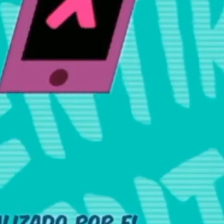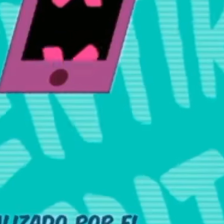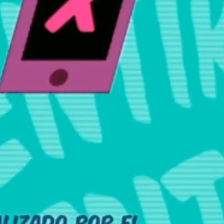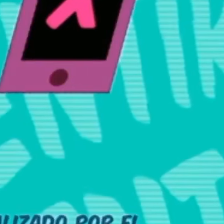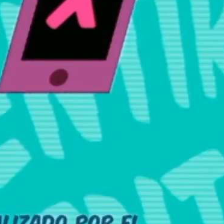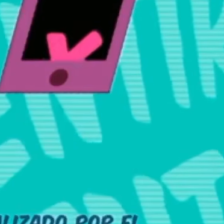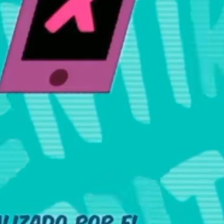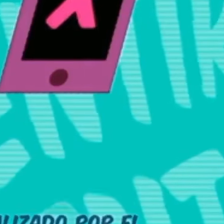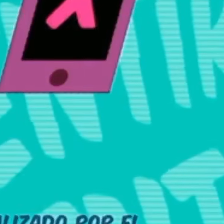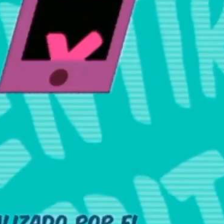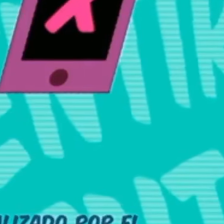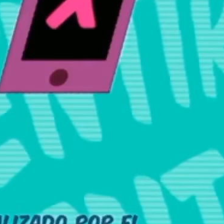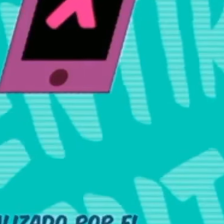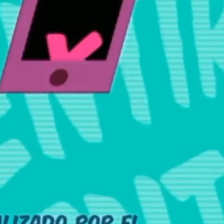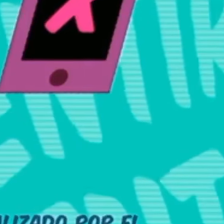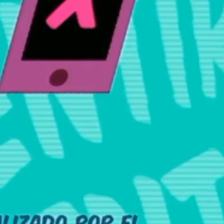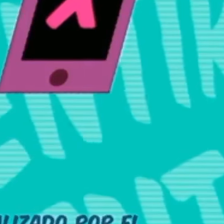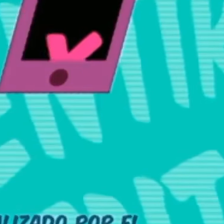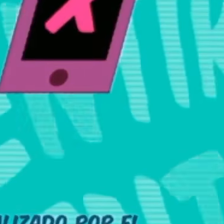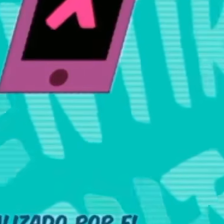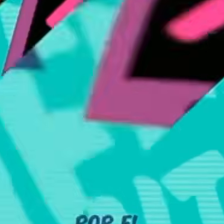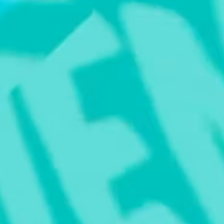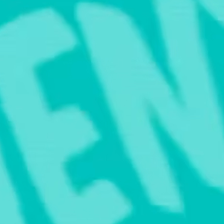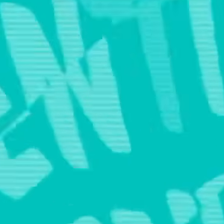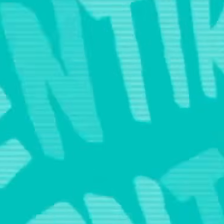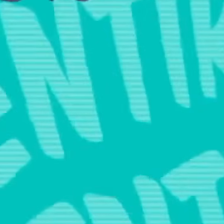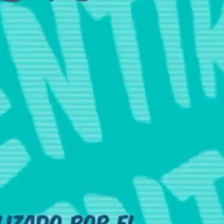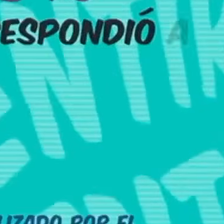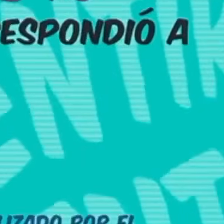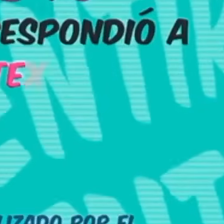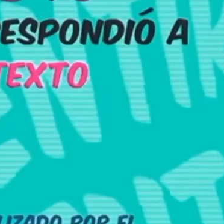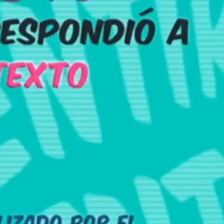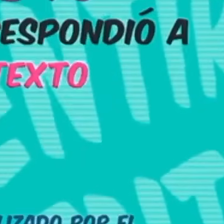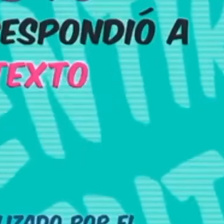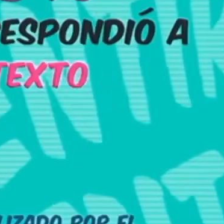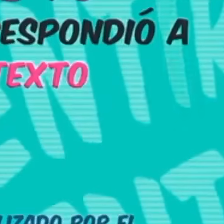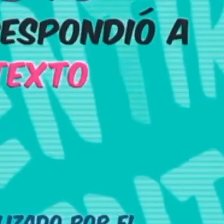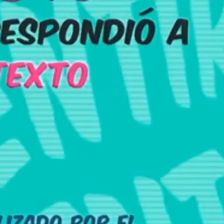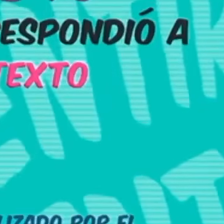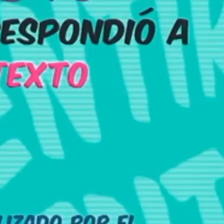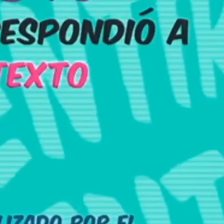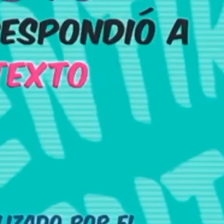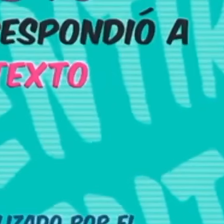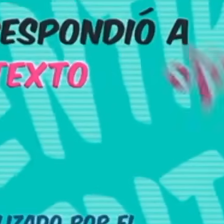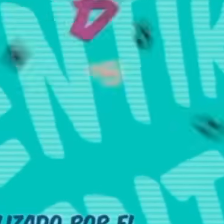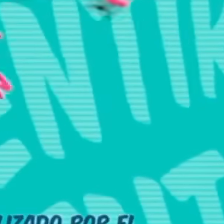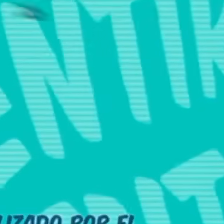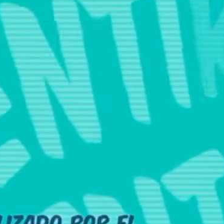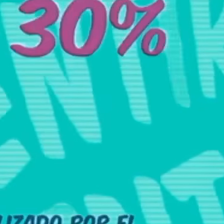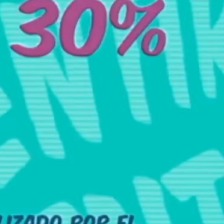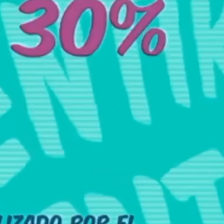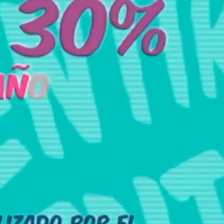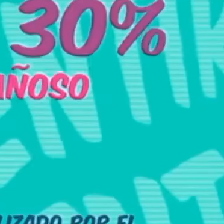y 30 contenidos superaron las 100,000 visualizaciones. Entre el 35 y 40% de los contenidos correspondió